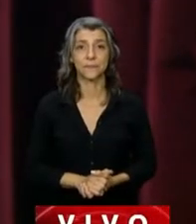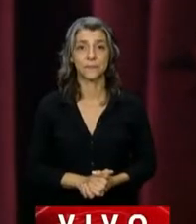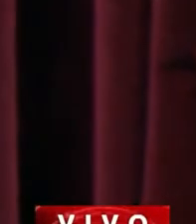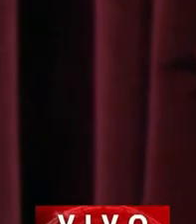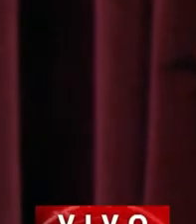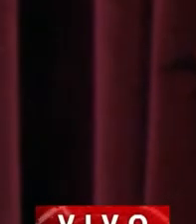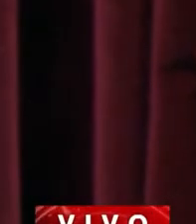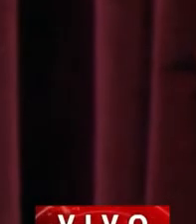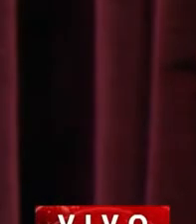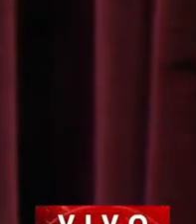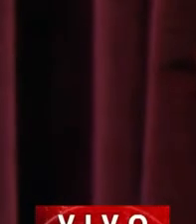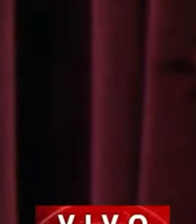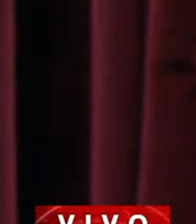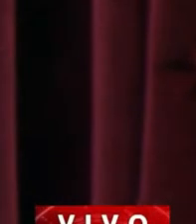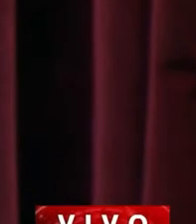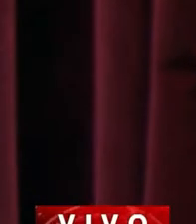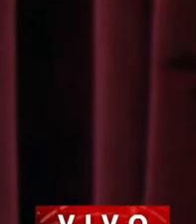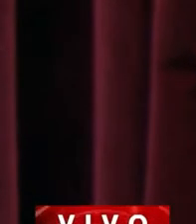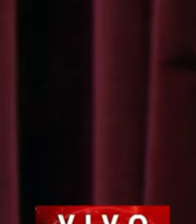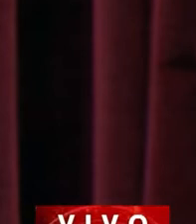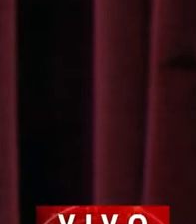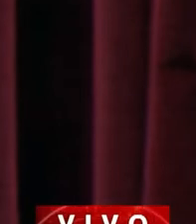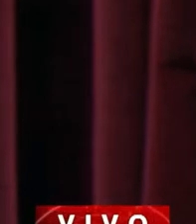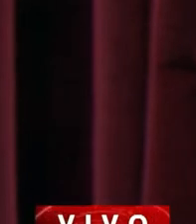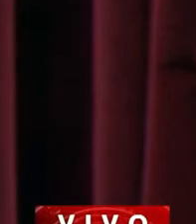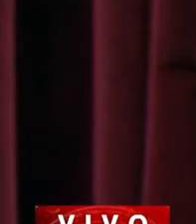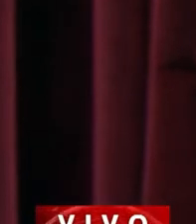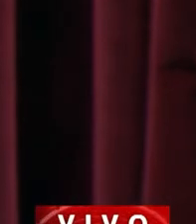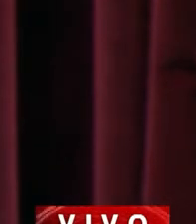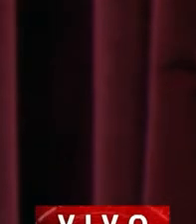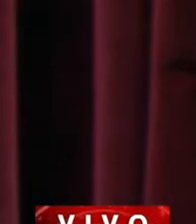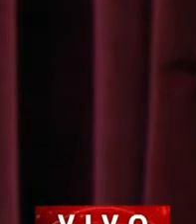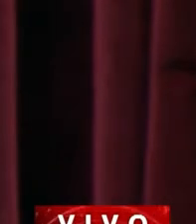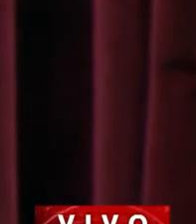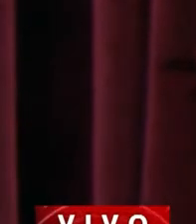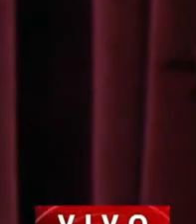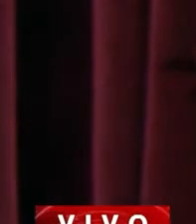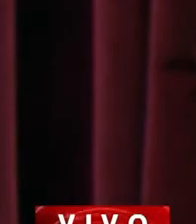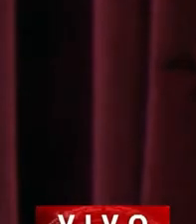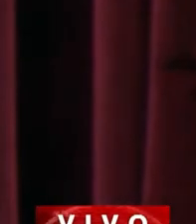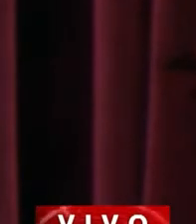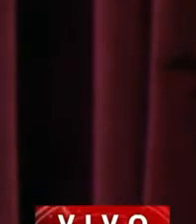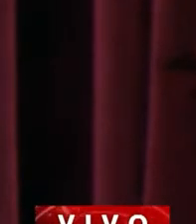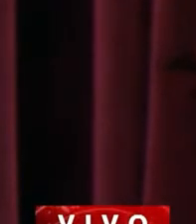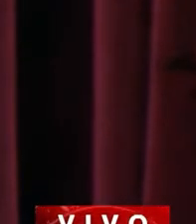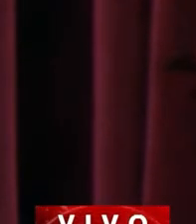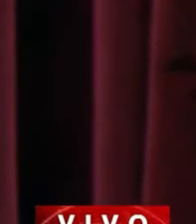Continúa en uso de la palabra el diputado por la provincia de Salta, Lucas Godoy.